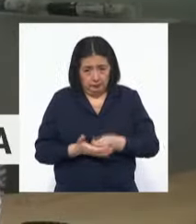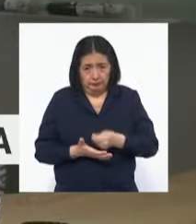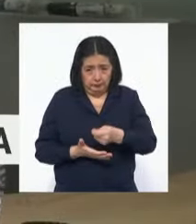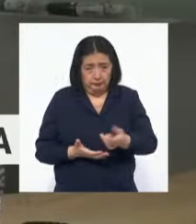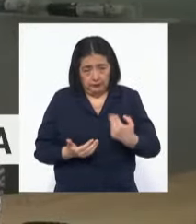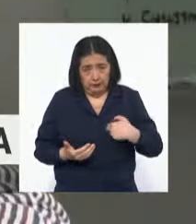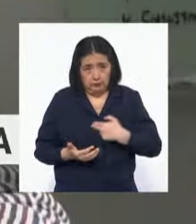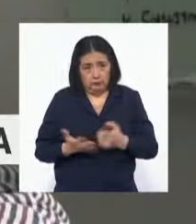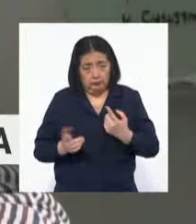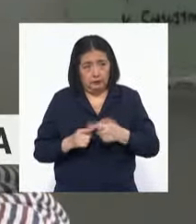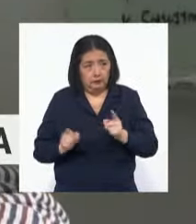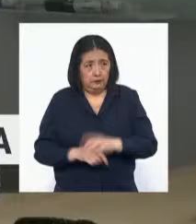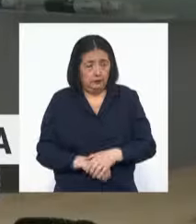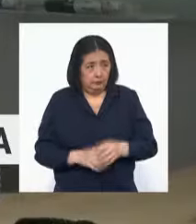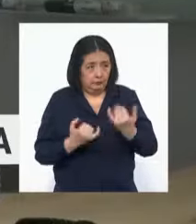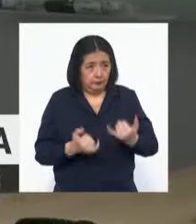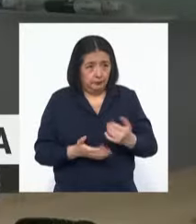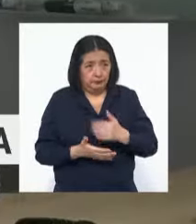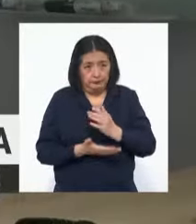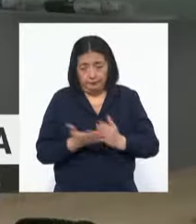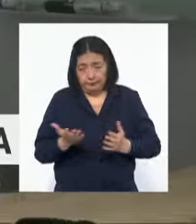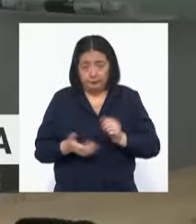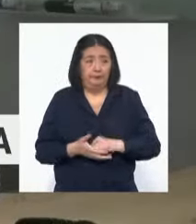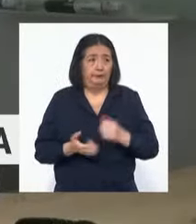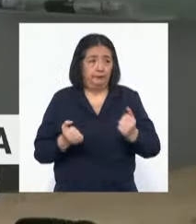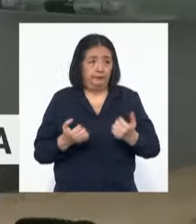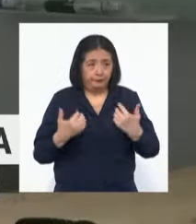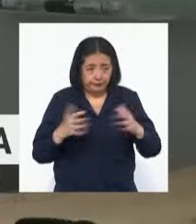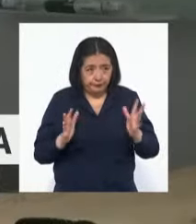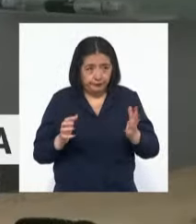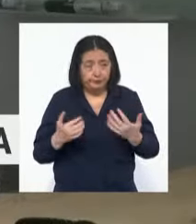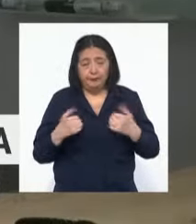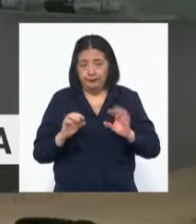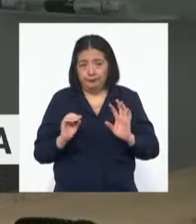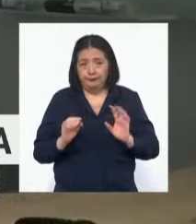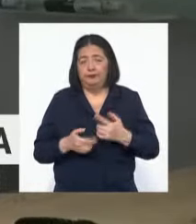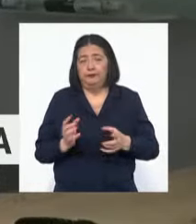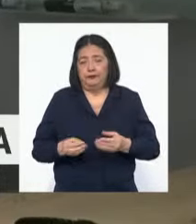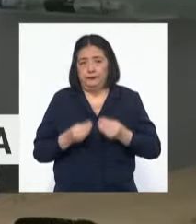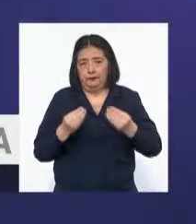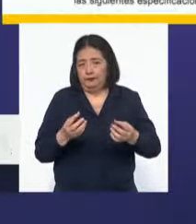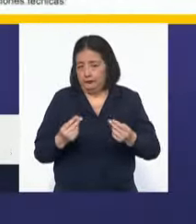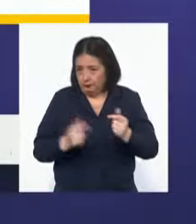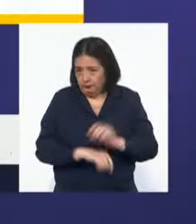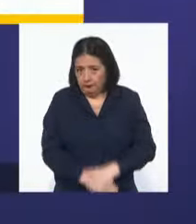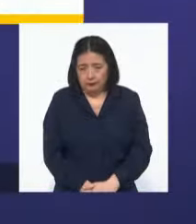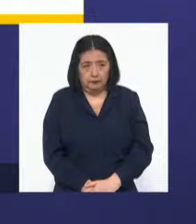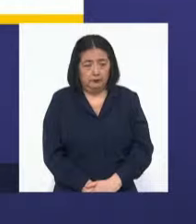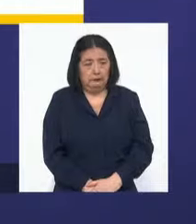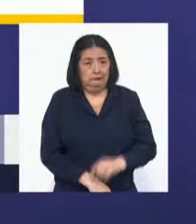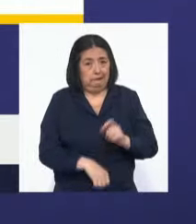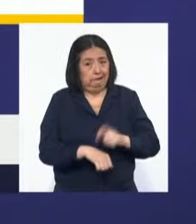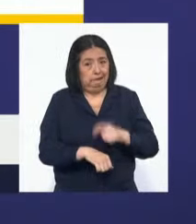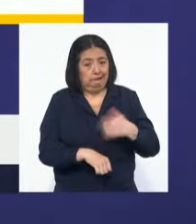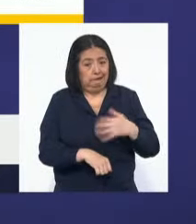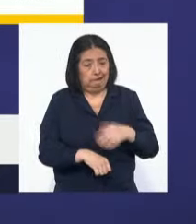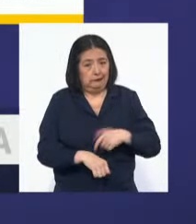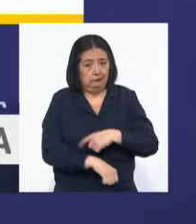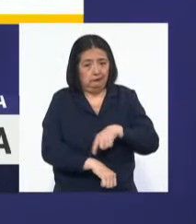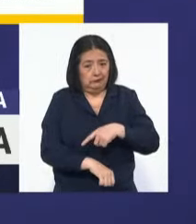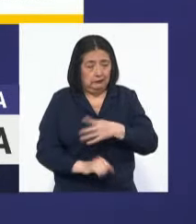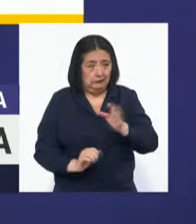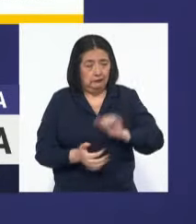costo diferencial. Ahorita tenemos parte de la flota ya equipado e implementado para entrega inmediata. El tiempo jugaba en contra, por lo